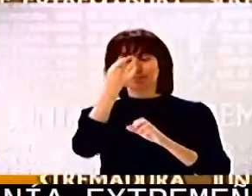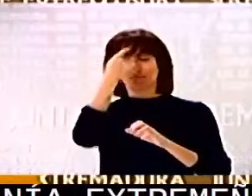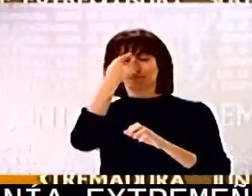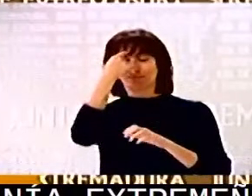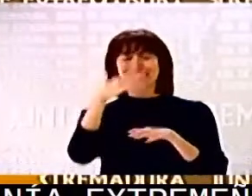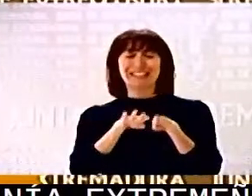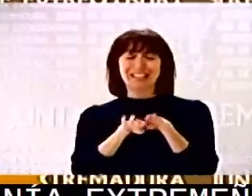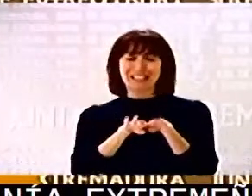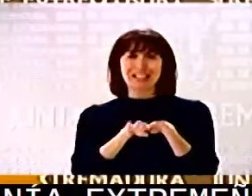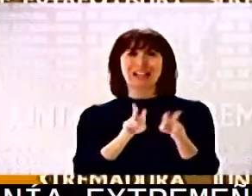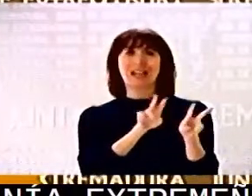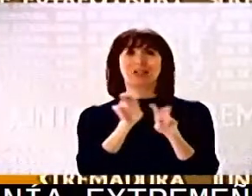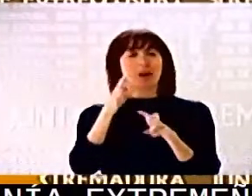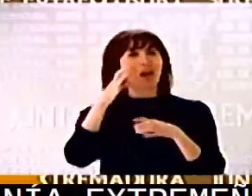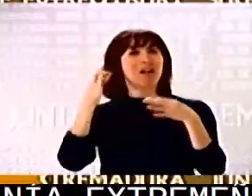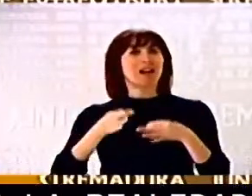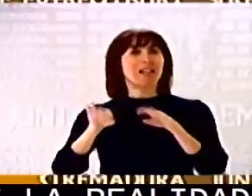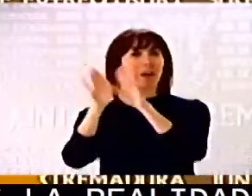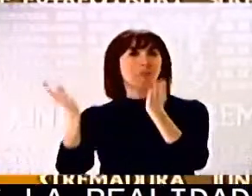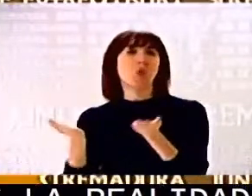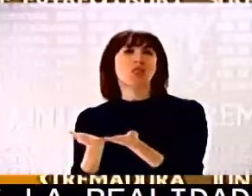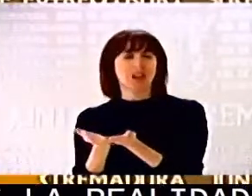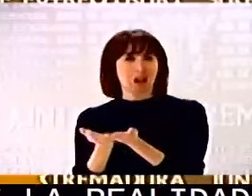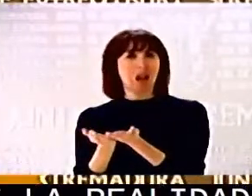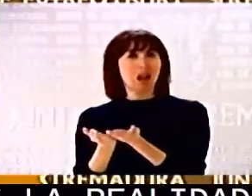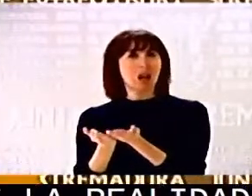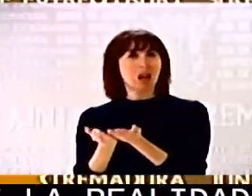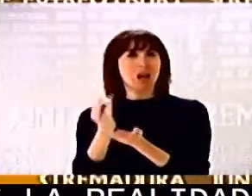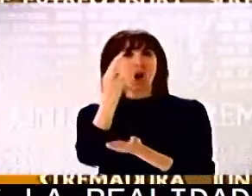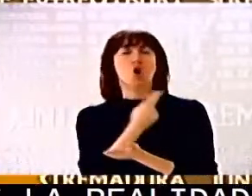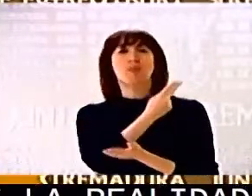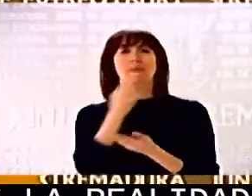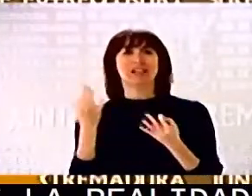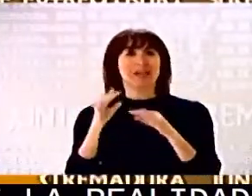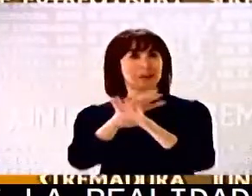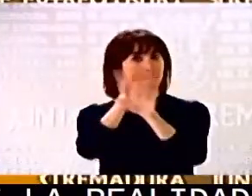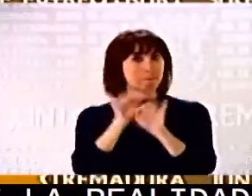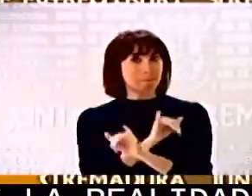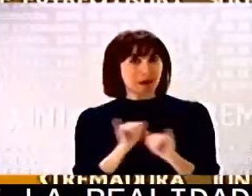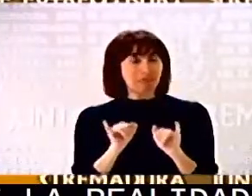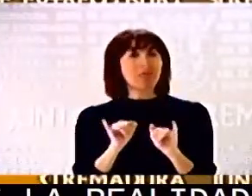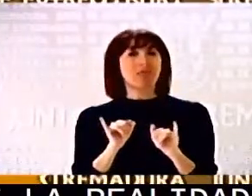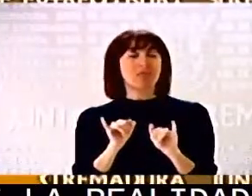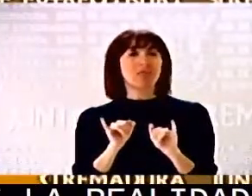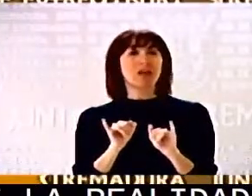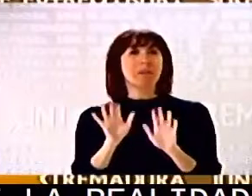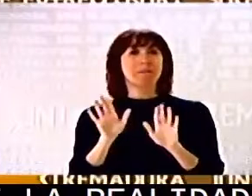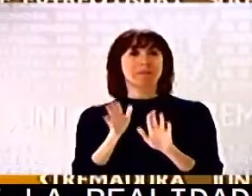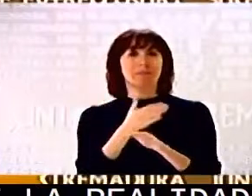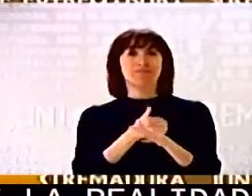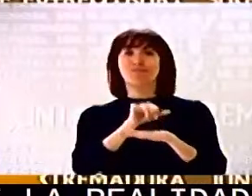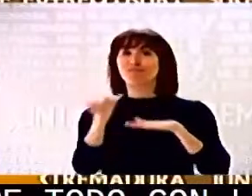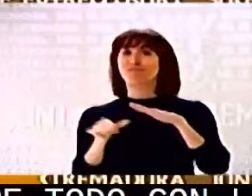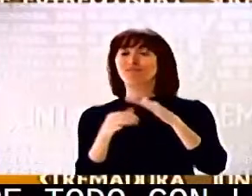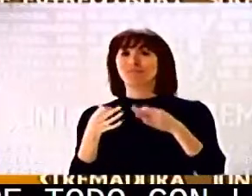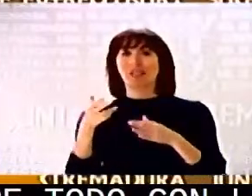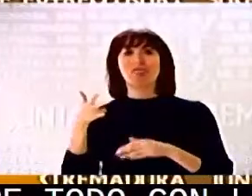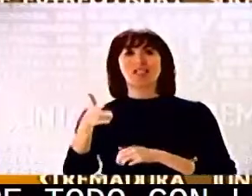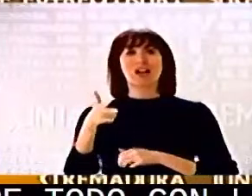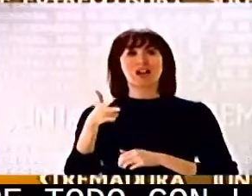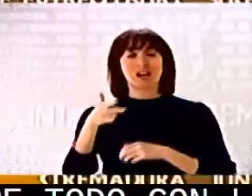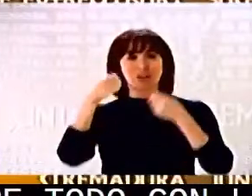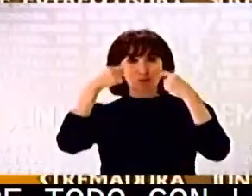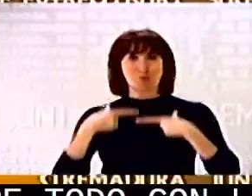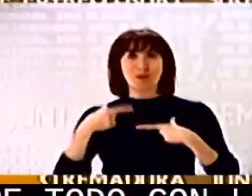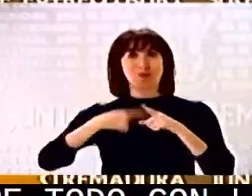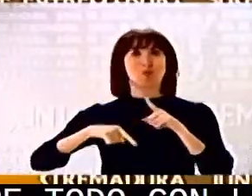crítica sobre la realidad mundial, comprometida con la paz y, sobre todo, con los derechos humanos, así como con los